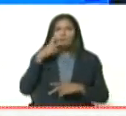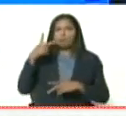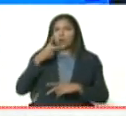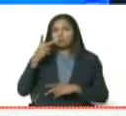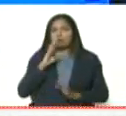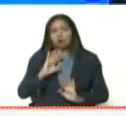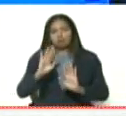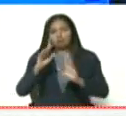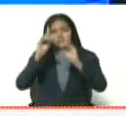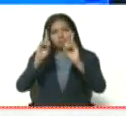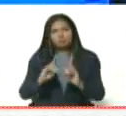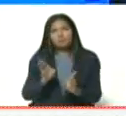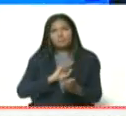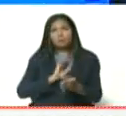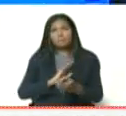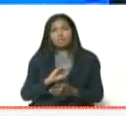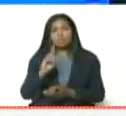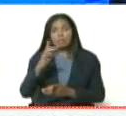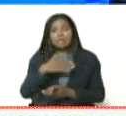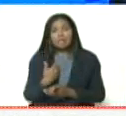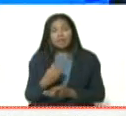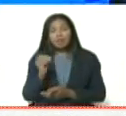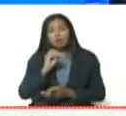Usted puede querer o no querer